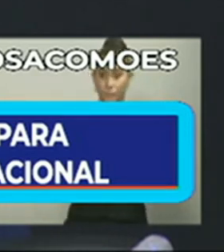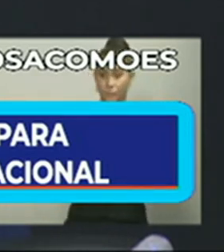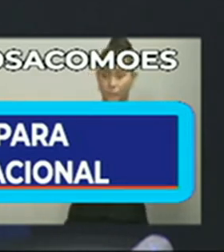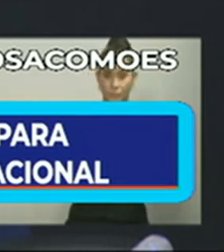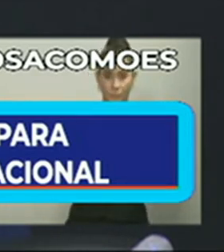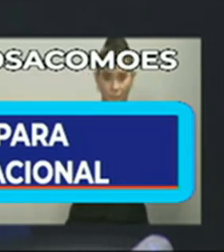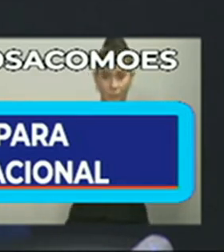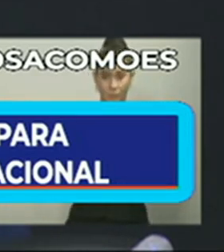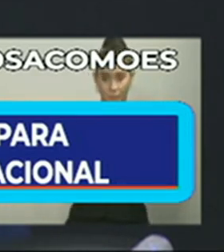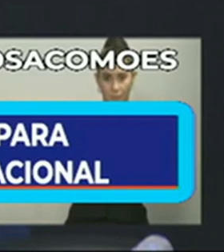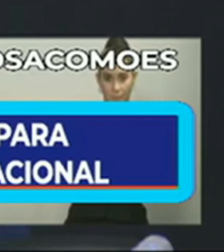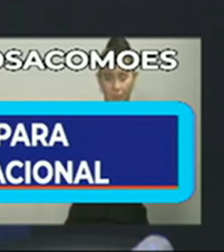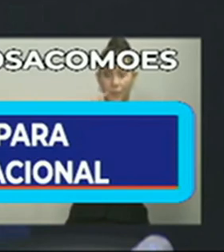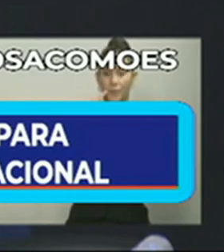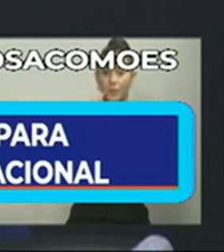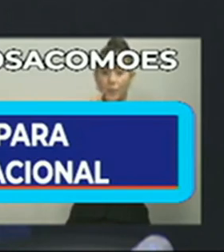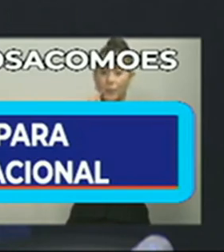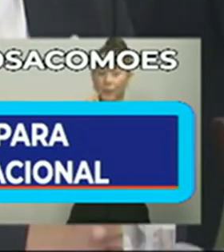el decreto